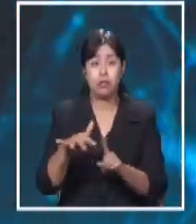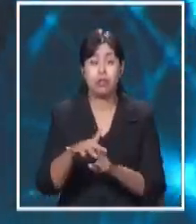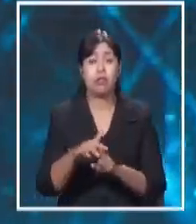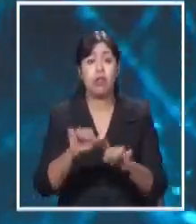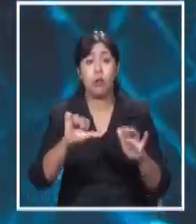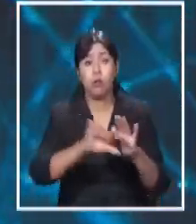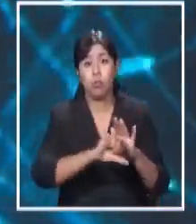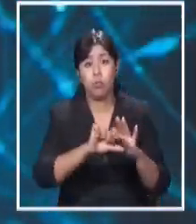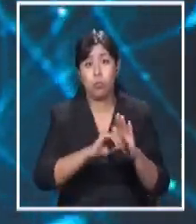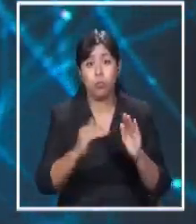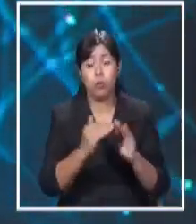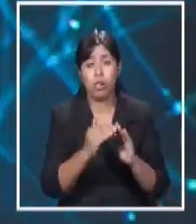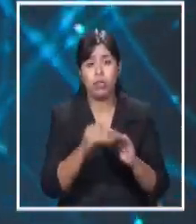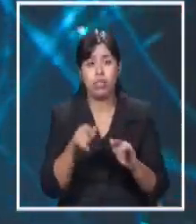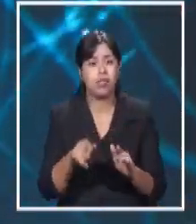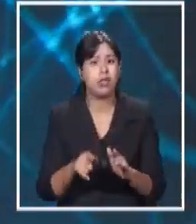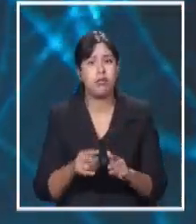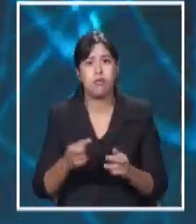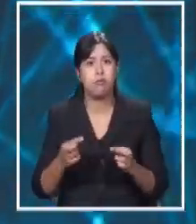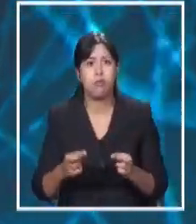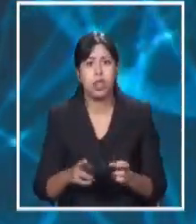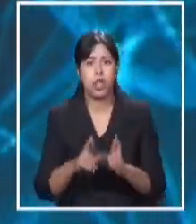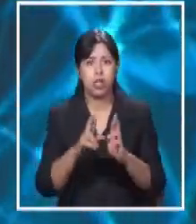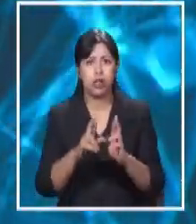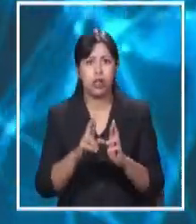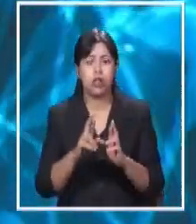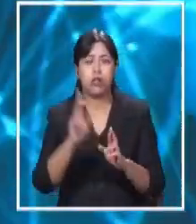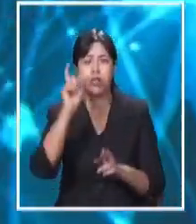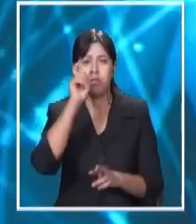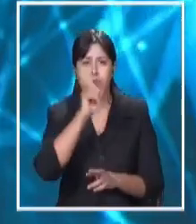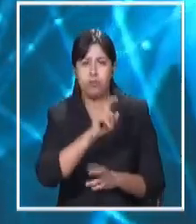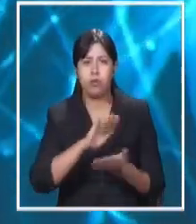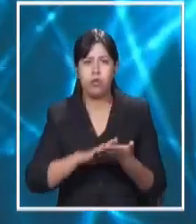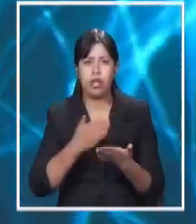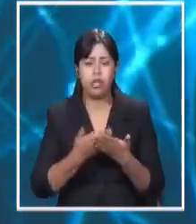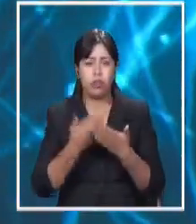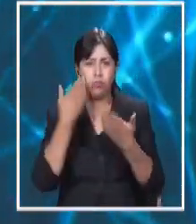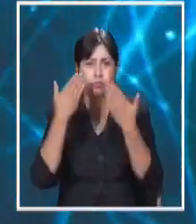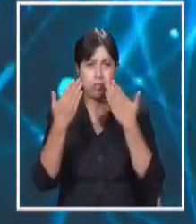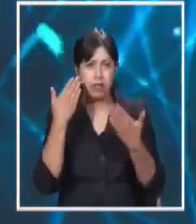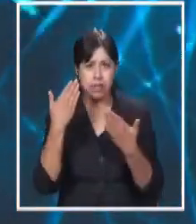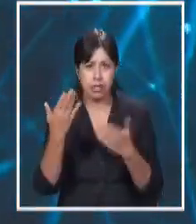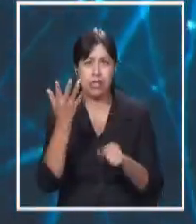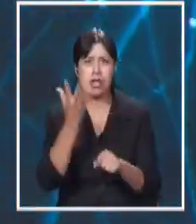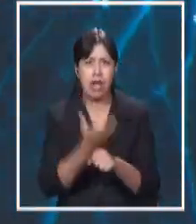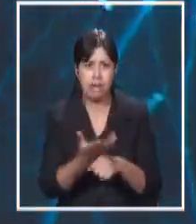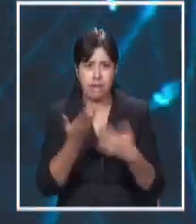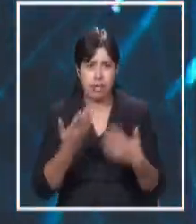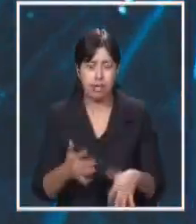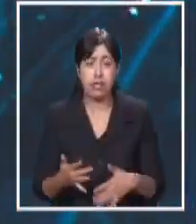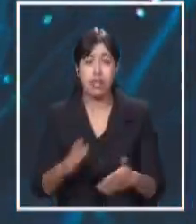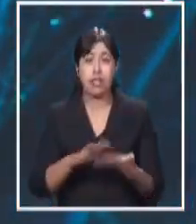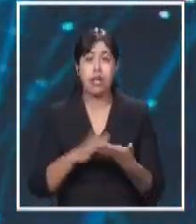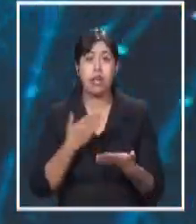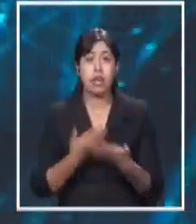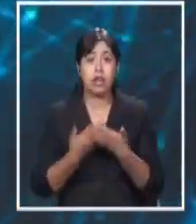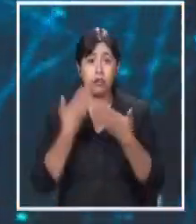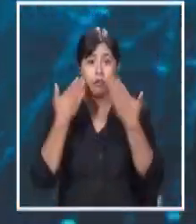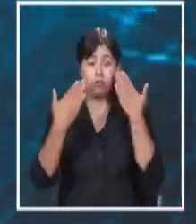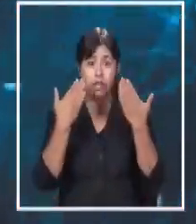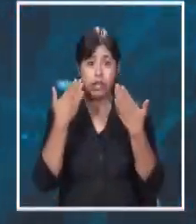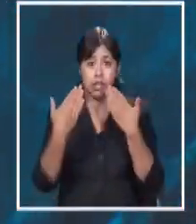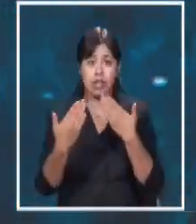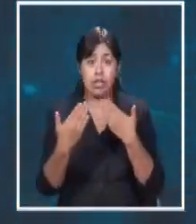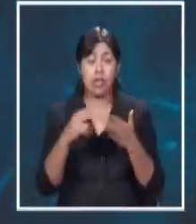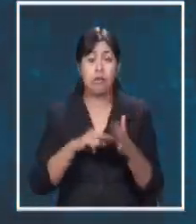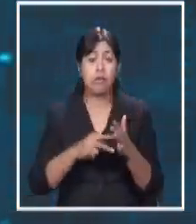cuarentena intensificaron y agravaron dificultades de salud mental existentes. La salud mental no se generó, o los problemas de